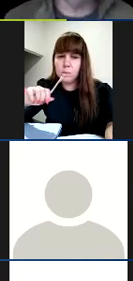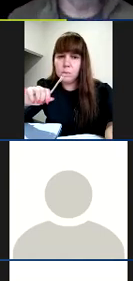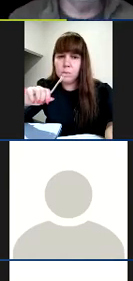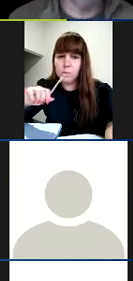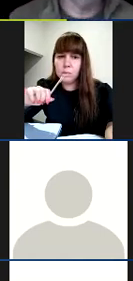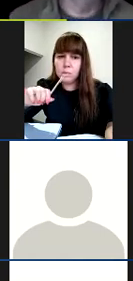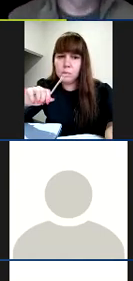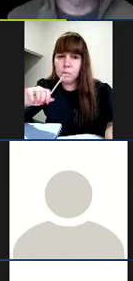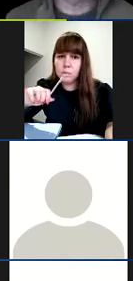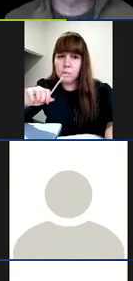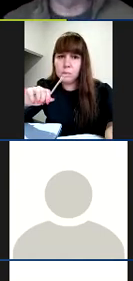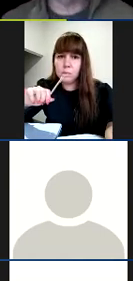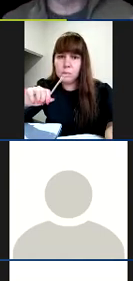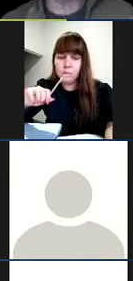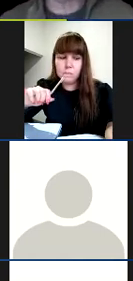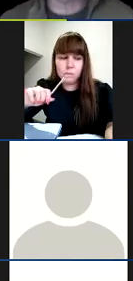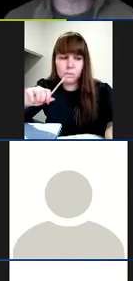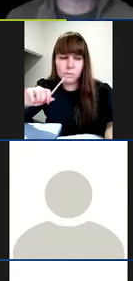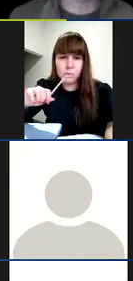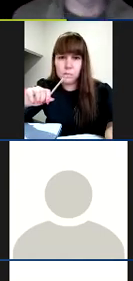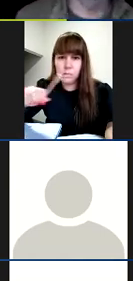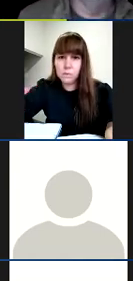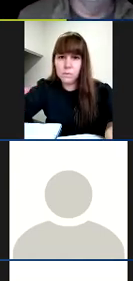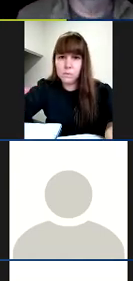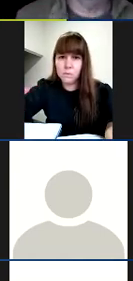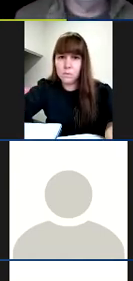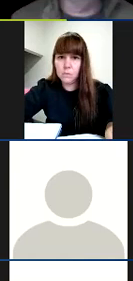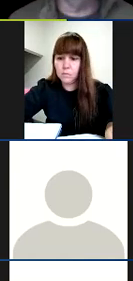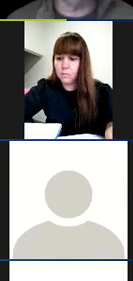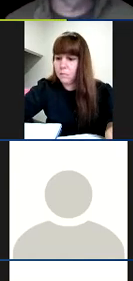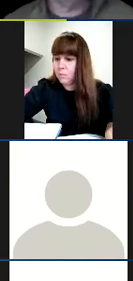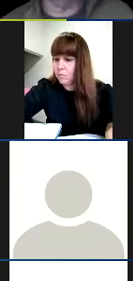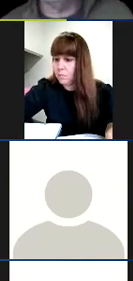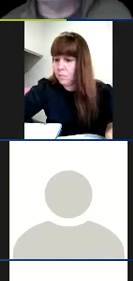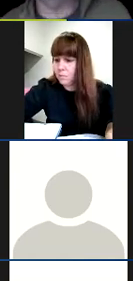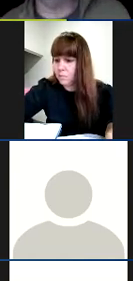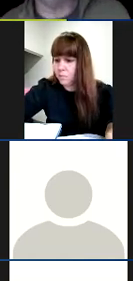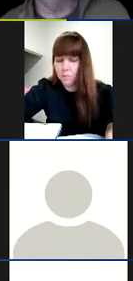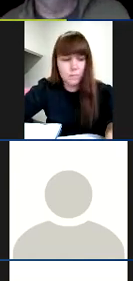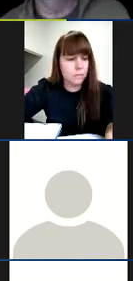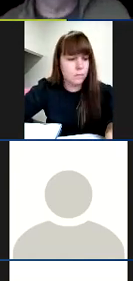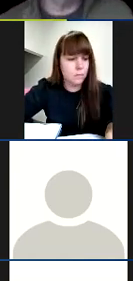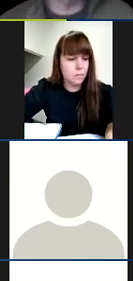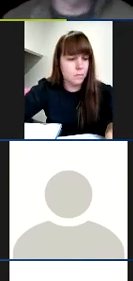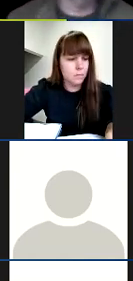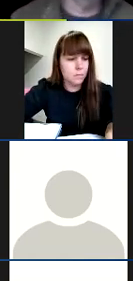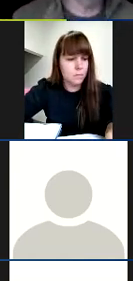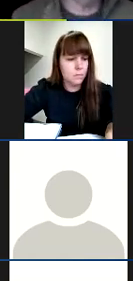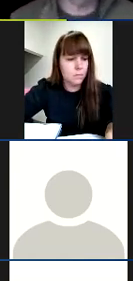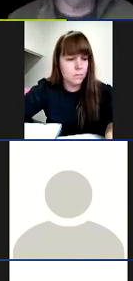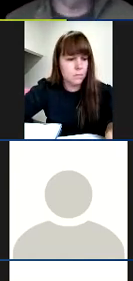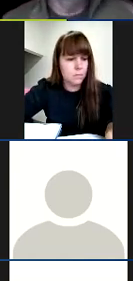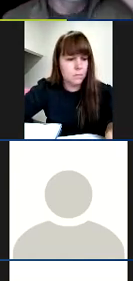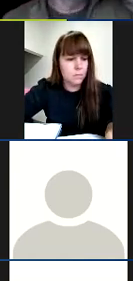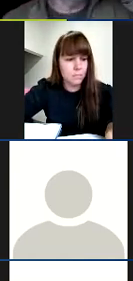de la organización de la sociedad. ¿Vamos a tener fiscalización o no? Somos del 299, tenemos que tenerla sí o sí. ¿Quiénes van a ser los